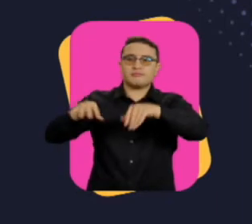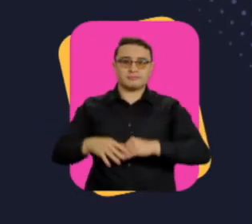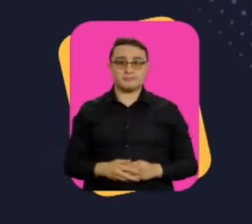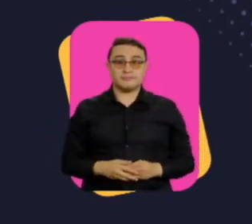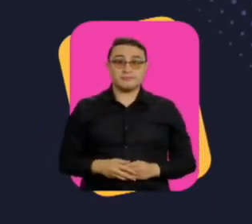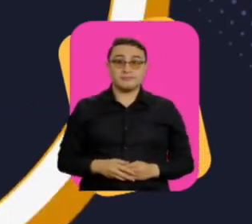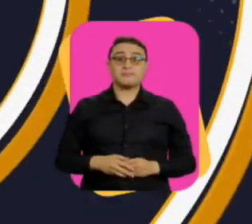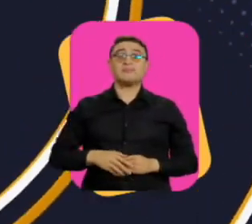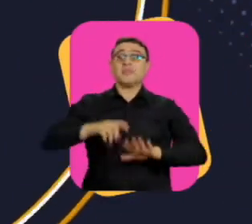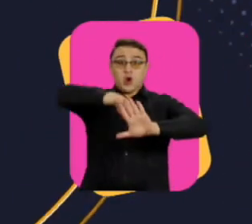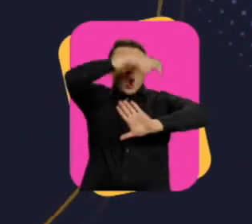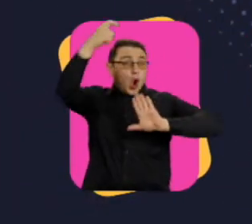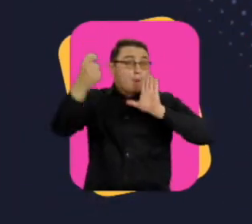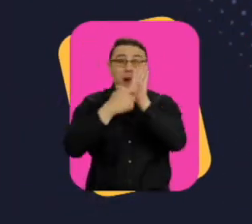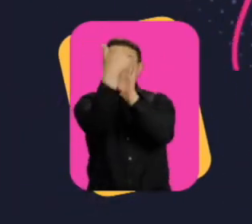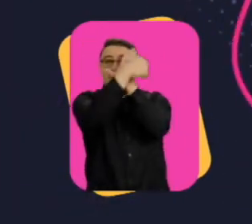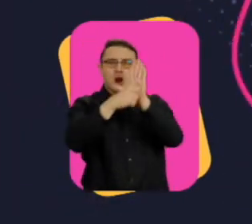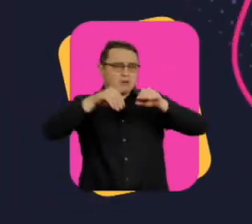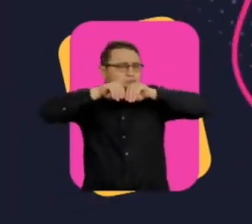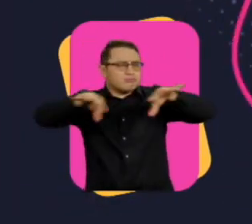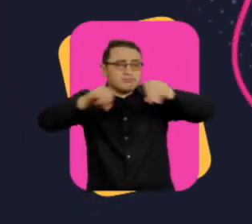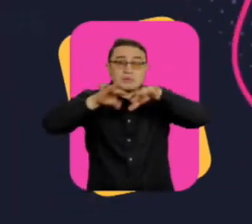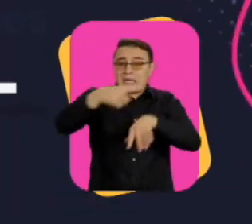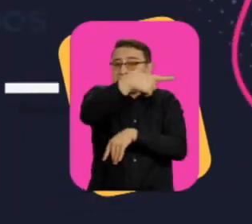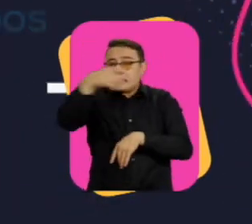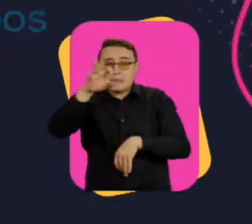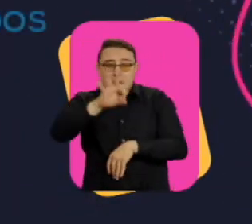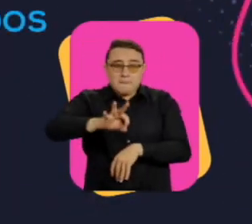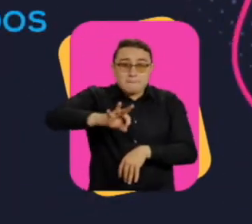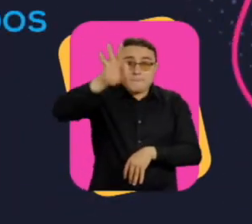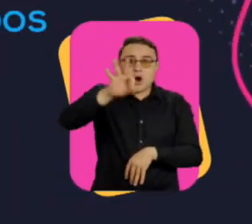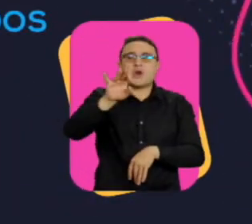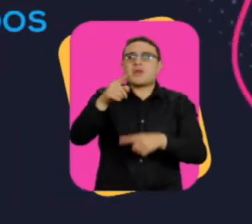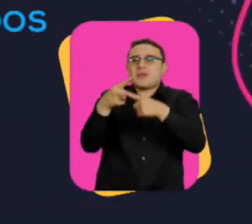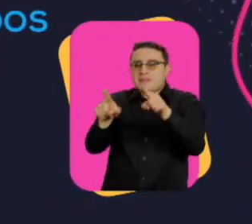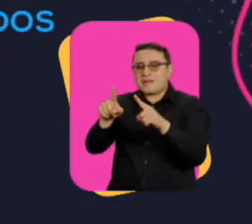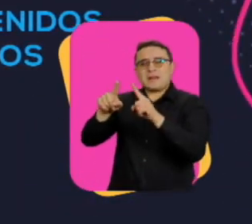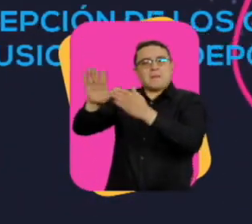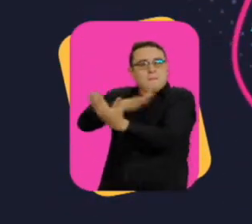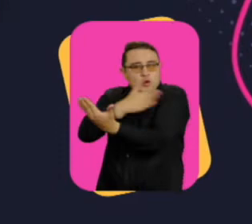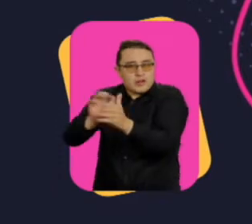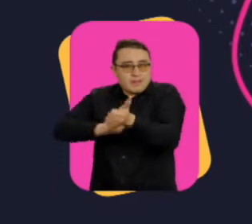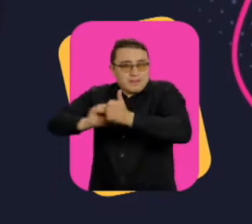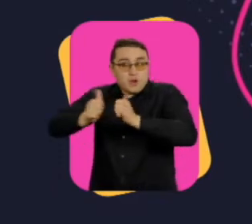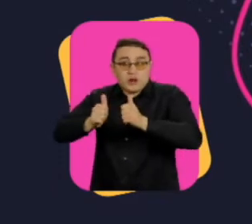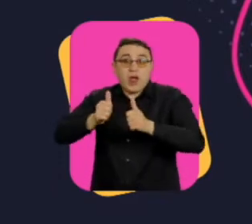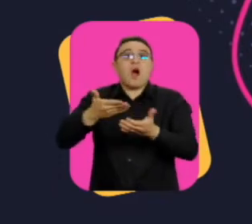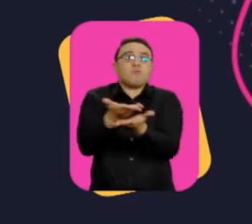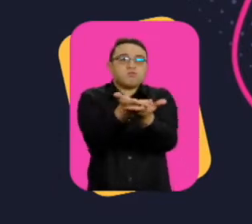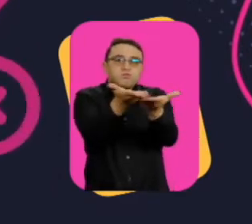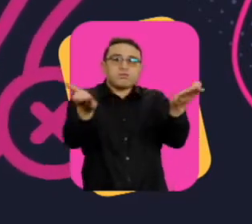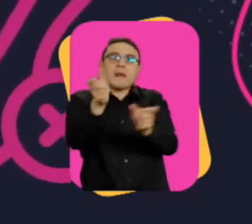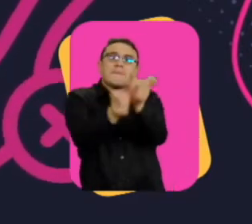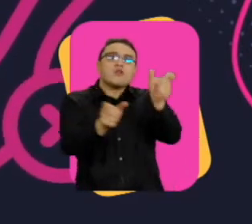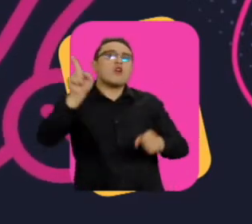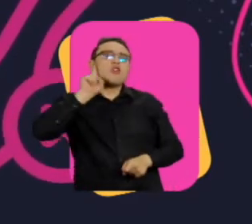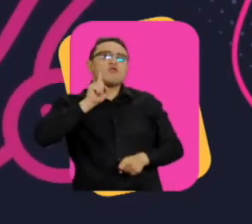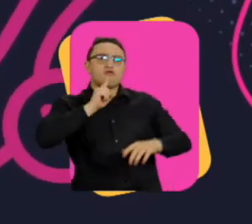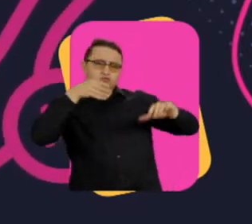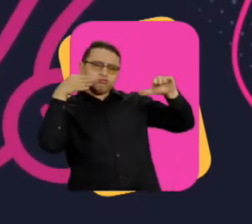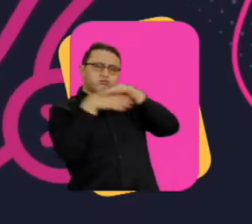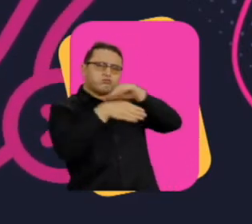El 100% de la programación, a excepción de los contenidos musicales y deportivos, tiene acceso para la población sorda